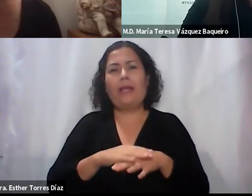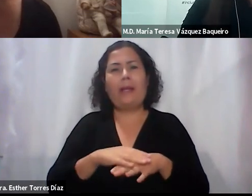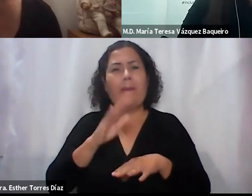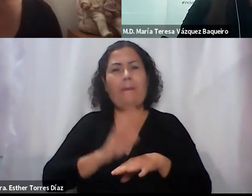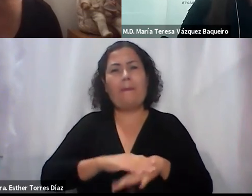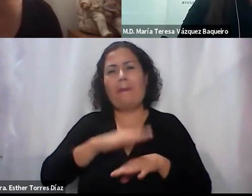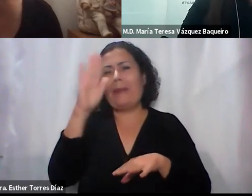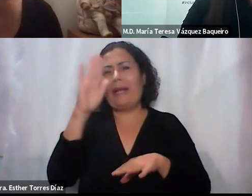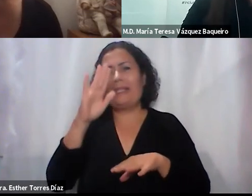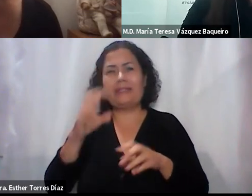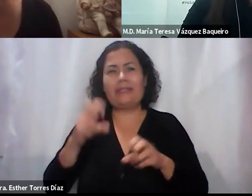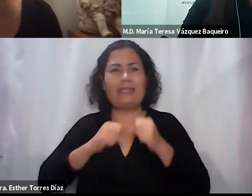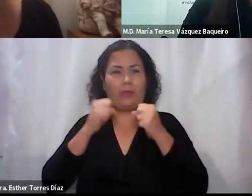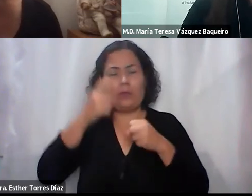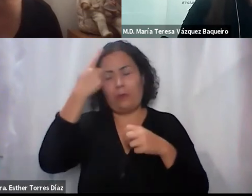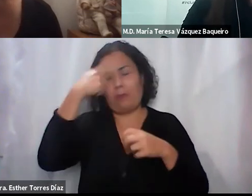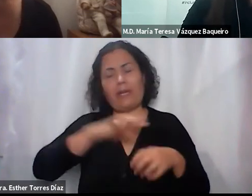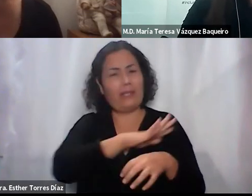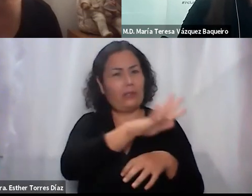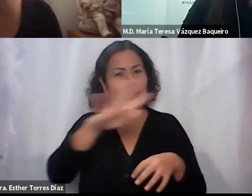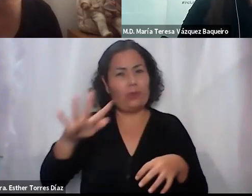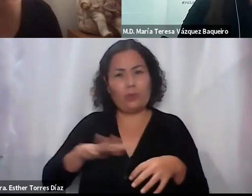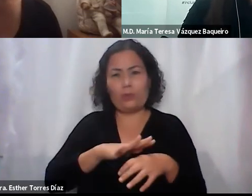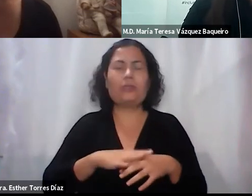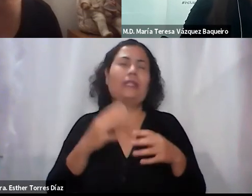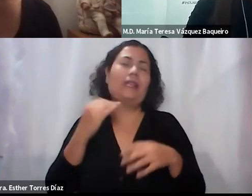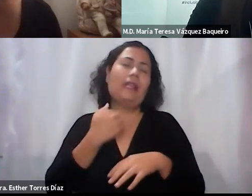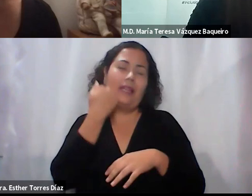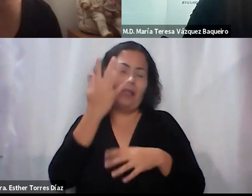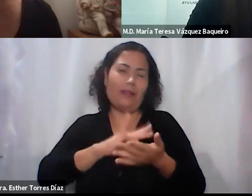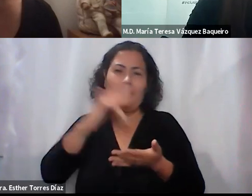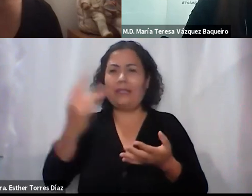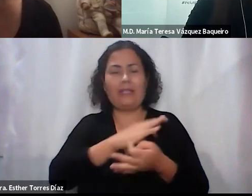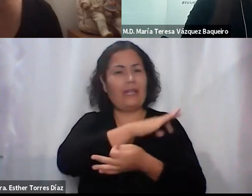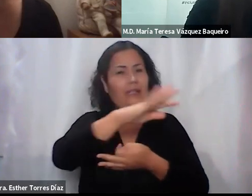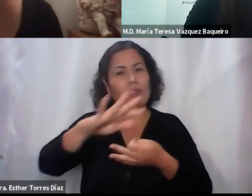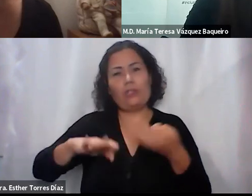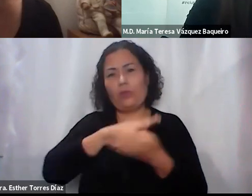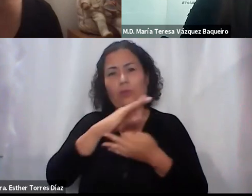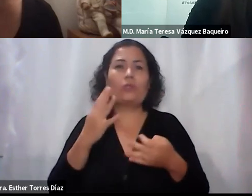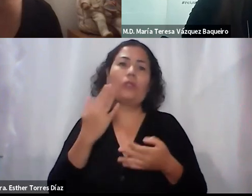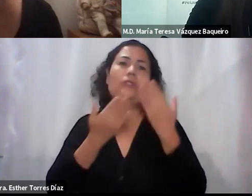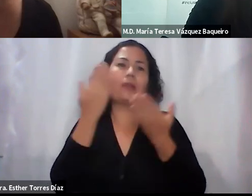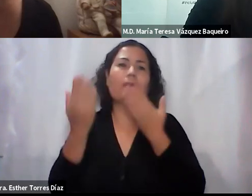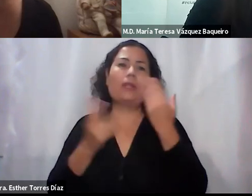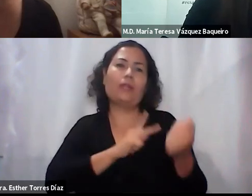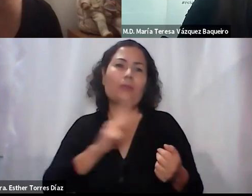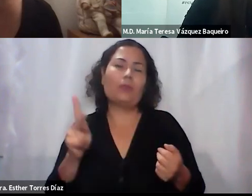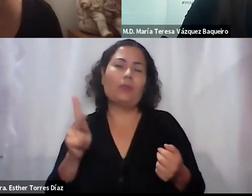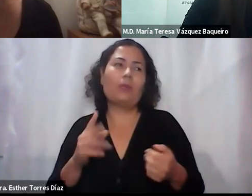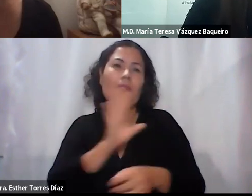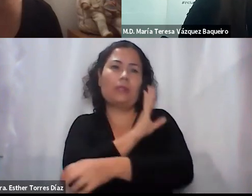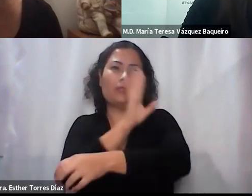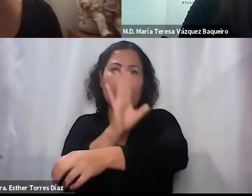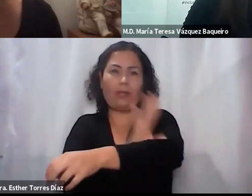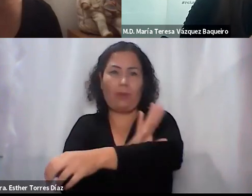calles, ¿no? Así que de verdad que agradecer a todos los servidores públicos que hoy nos acompañan, que están pendientes, que están haciendo